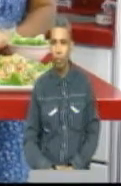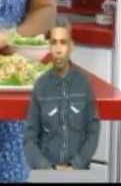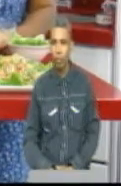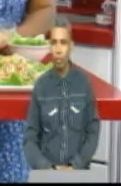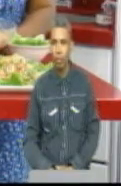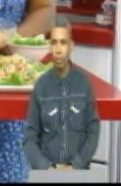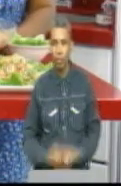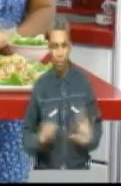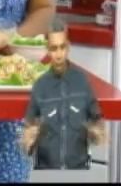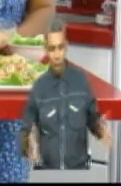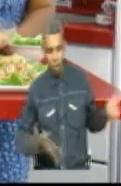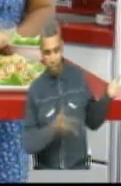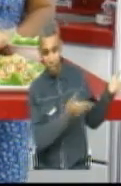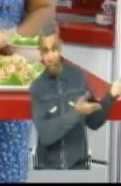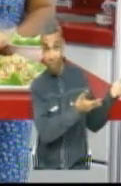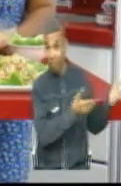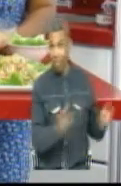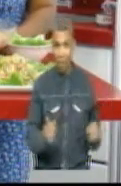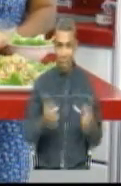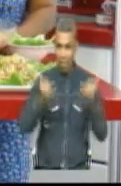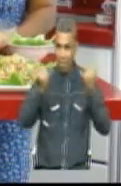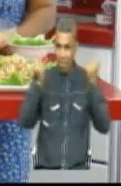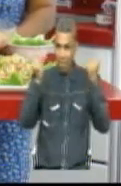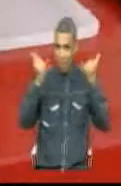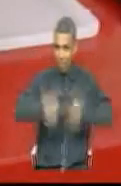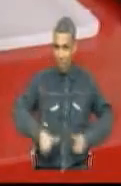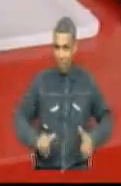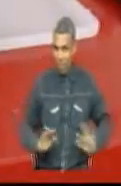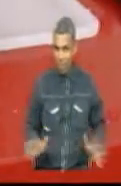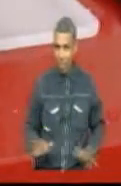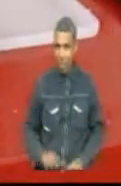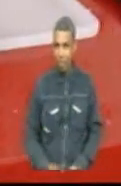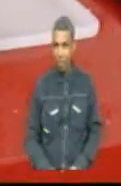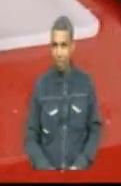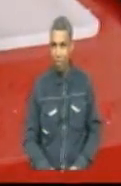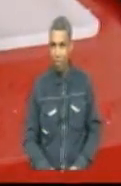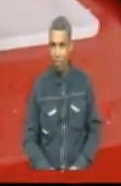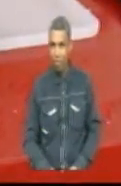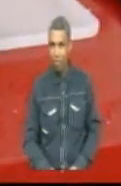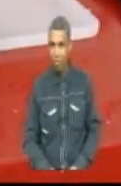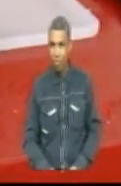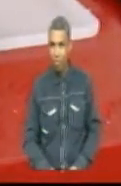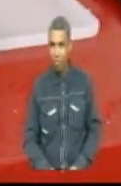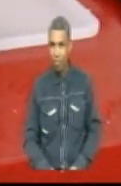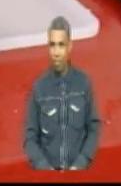lee atinó a la cuestión también vale